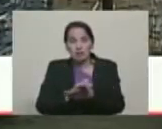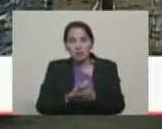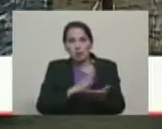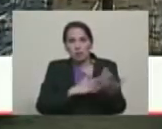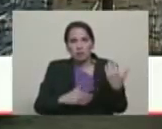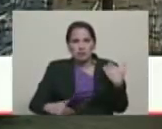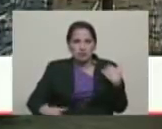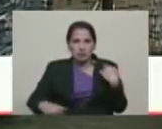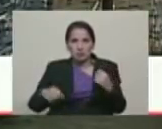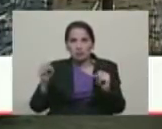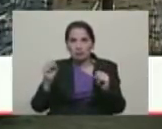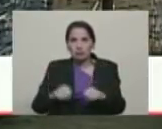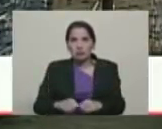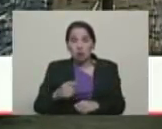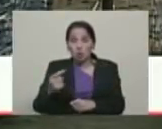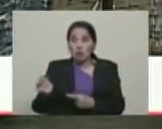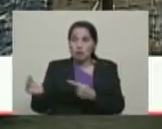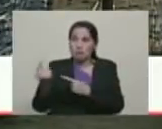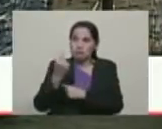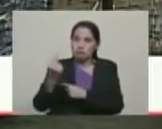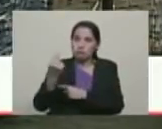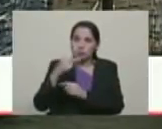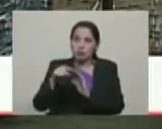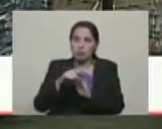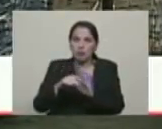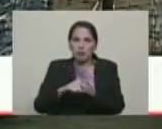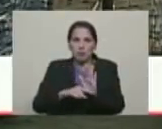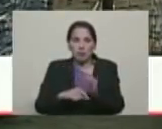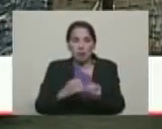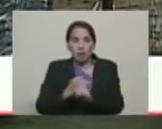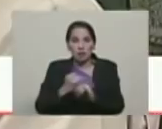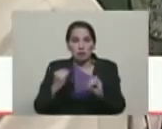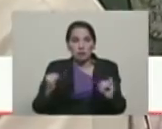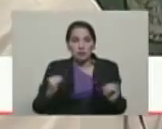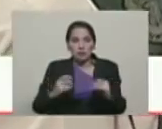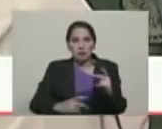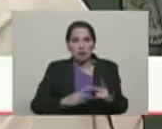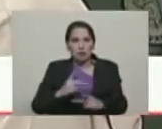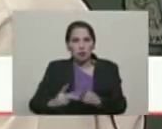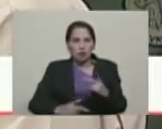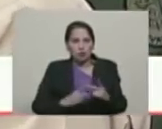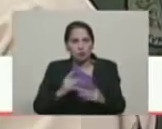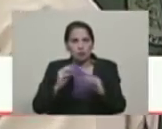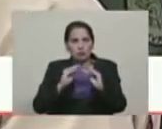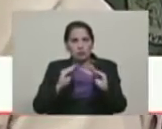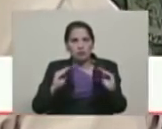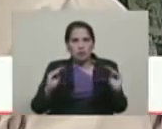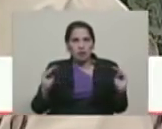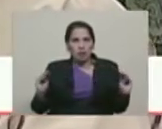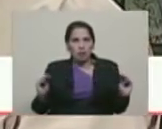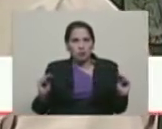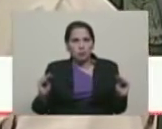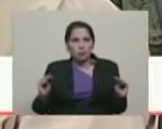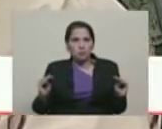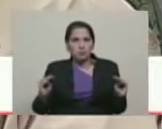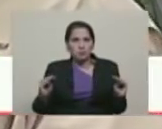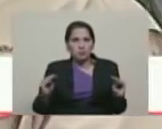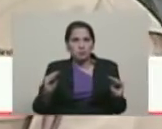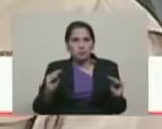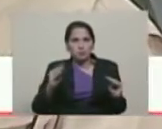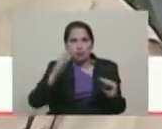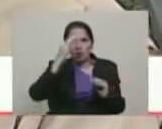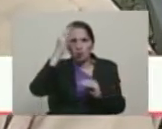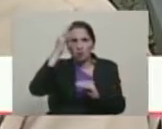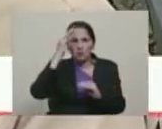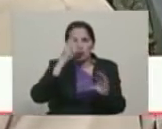en el marco de las instrucciones que usted dio para la independencia productiva, se convocó en el marco del Consejo de Ciencia y Tecnología